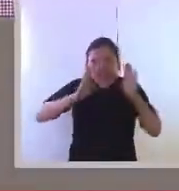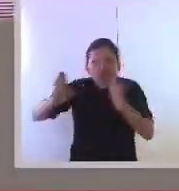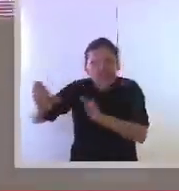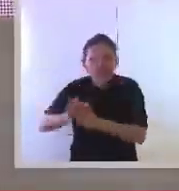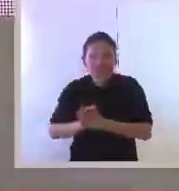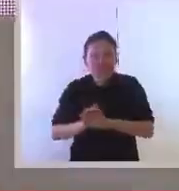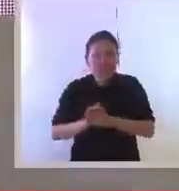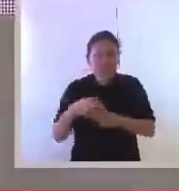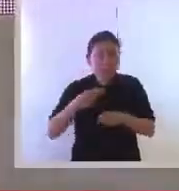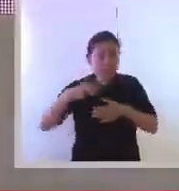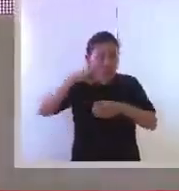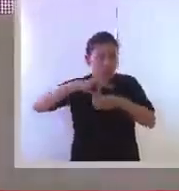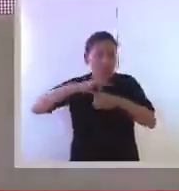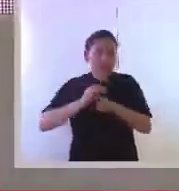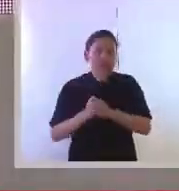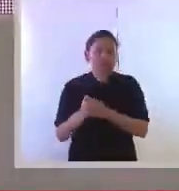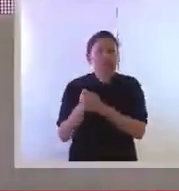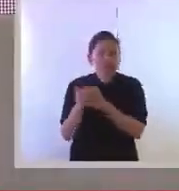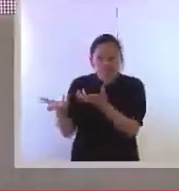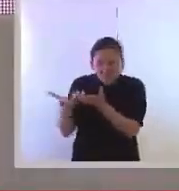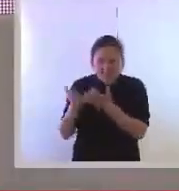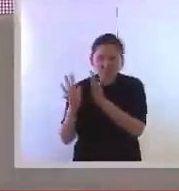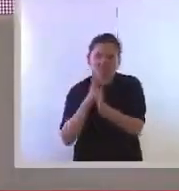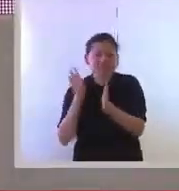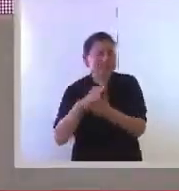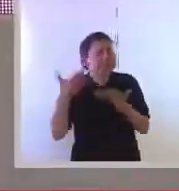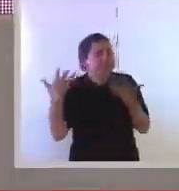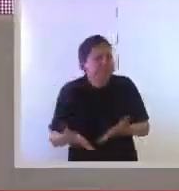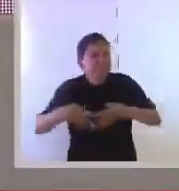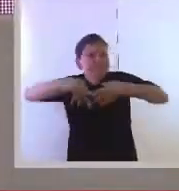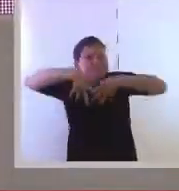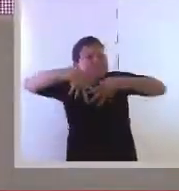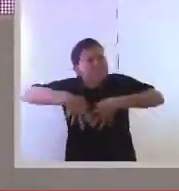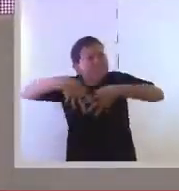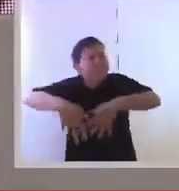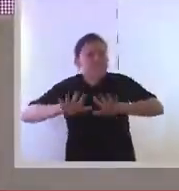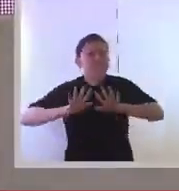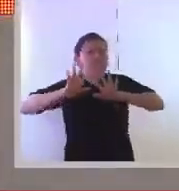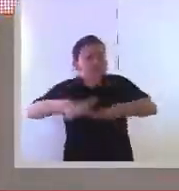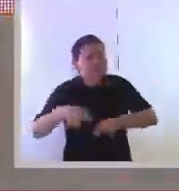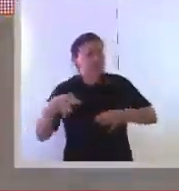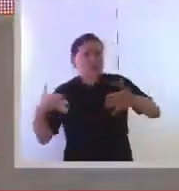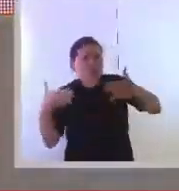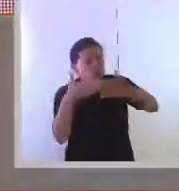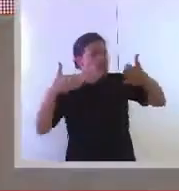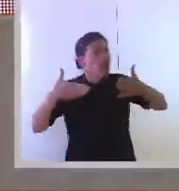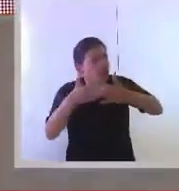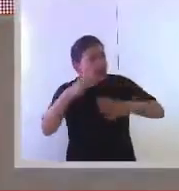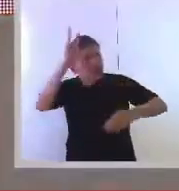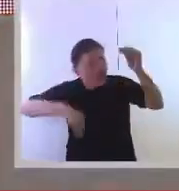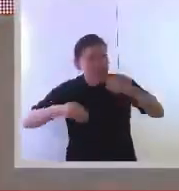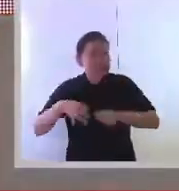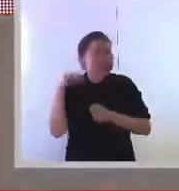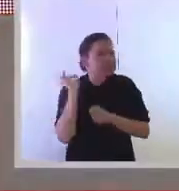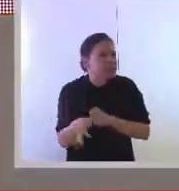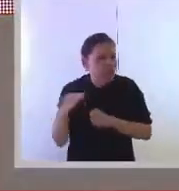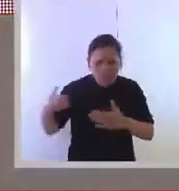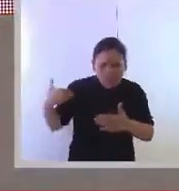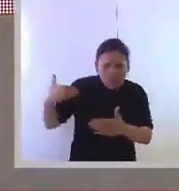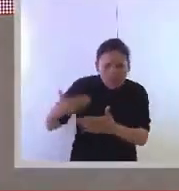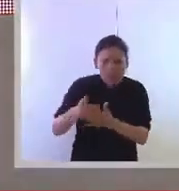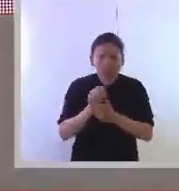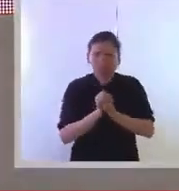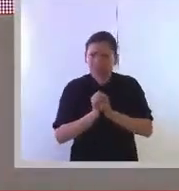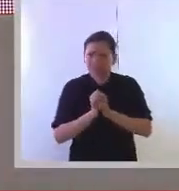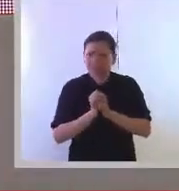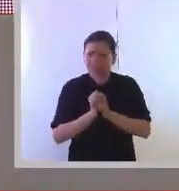nuevamente votación. Y me decían, es que nos hemos movilizado siempre en contra. De pronto no